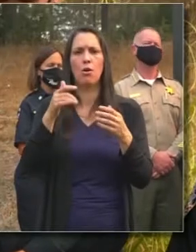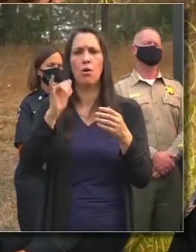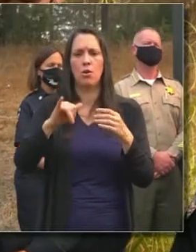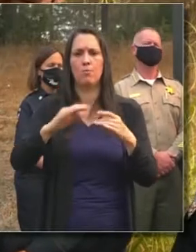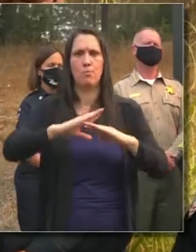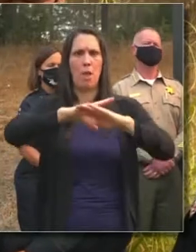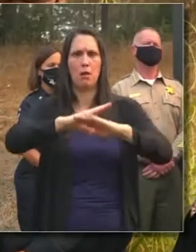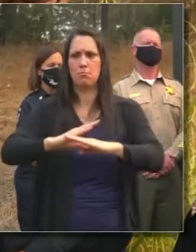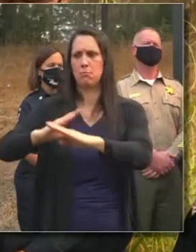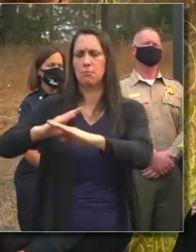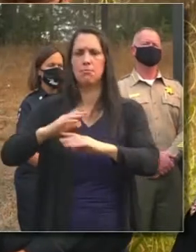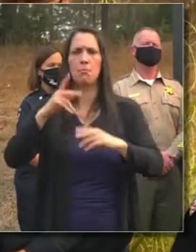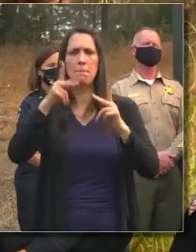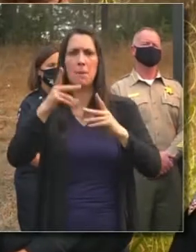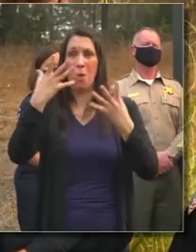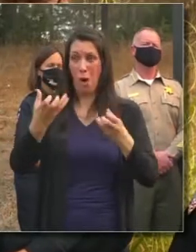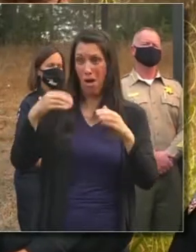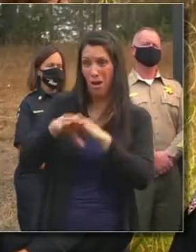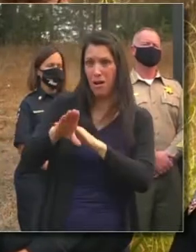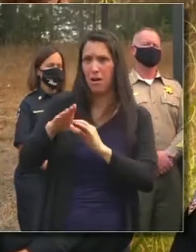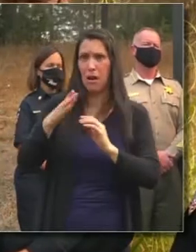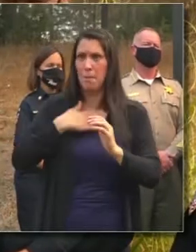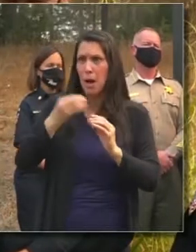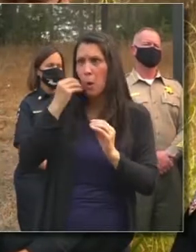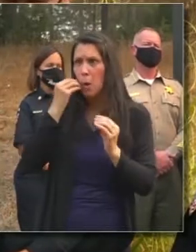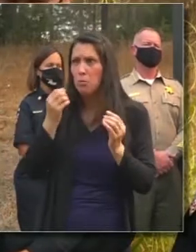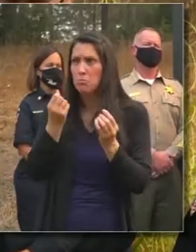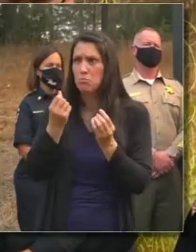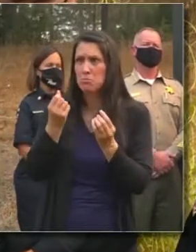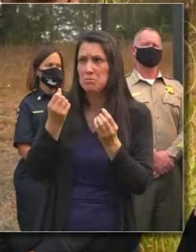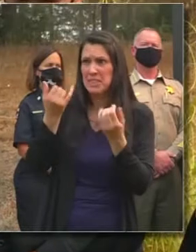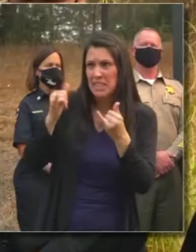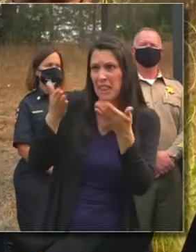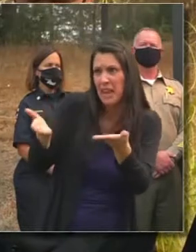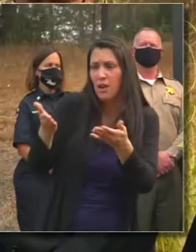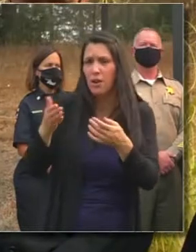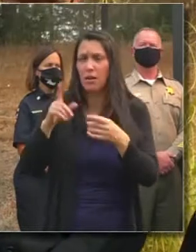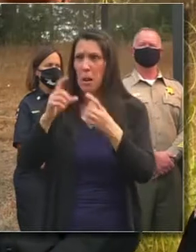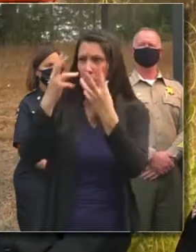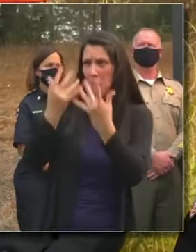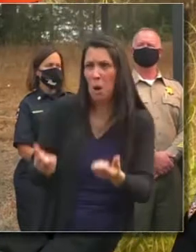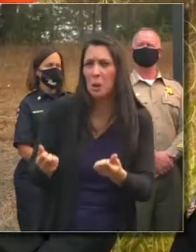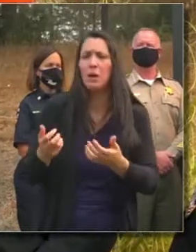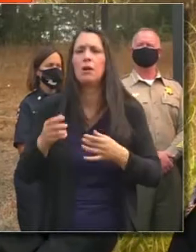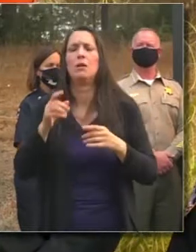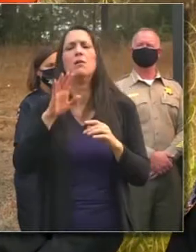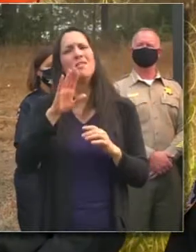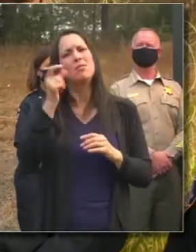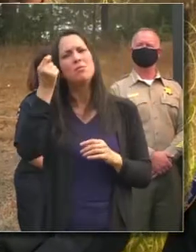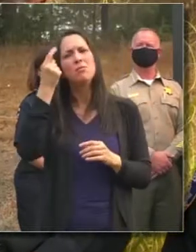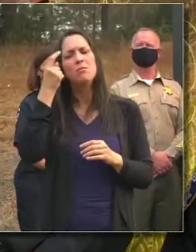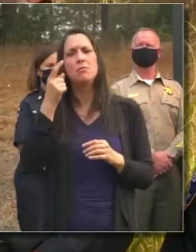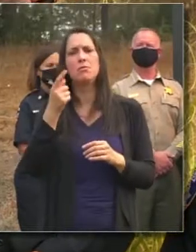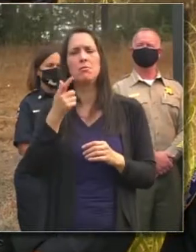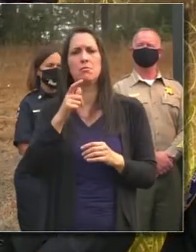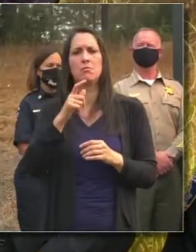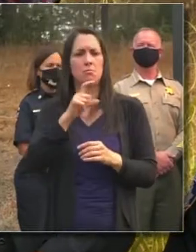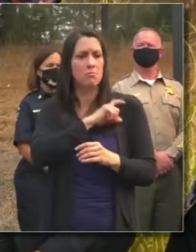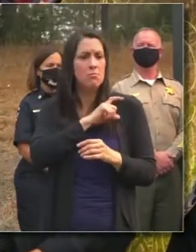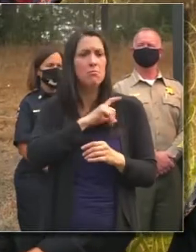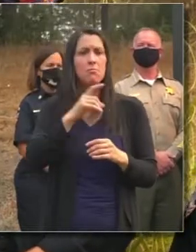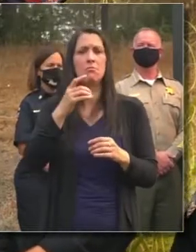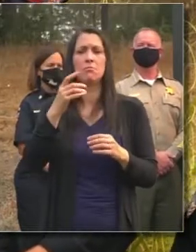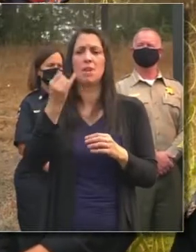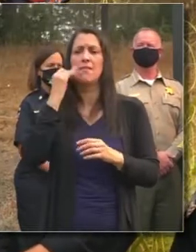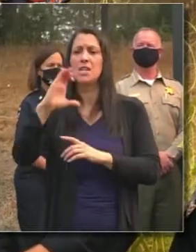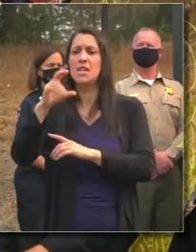sabe que quiere volver a su casa a su casa y saber qué pasó quiere saber si su casa se incendió o no pero recuerden que cuando tenemos ahí a